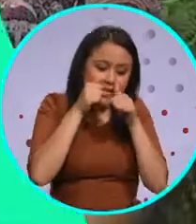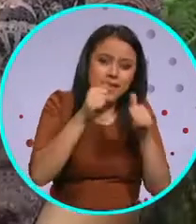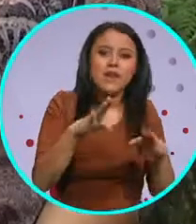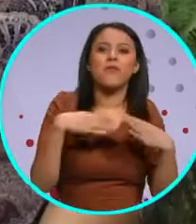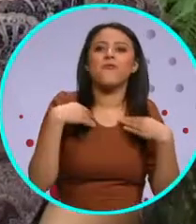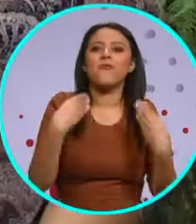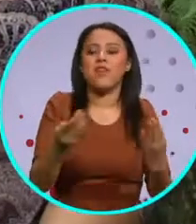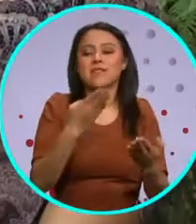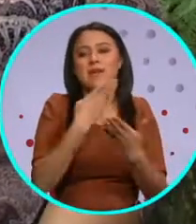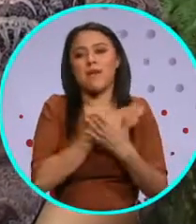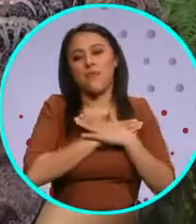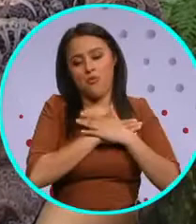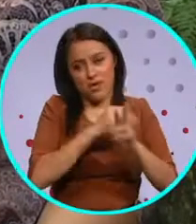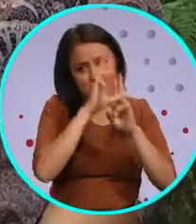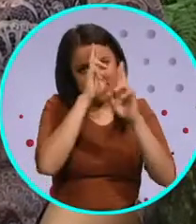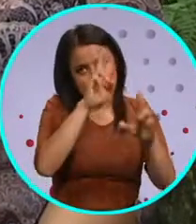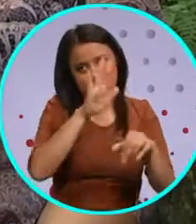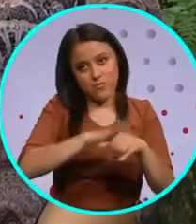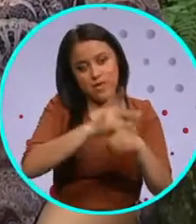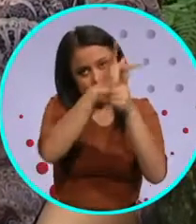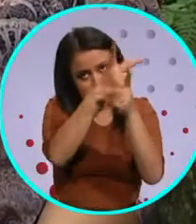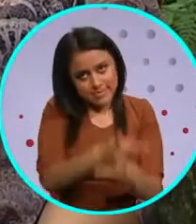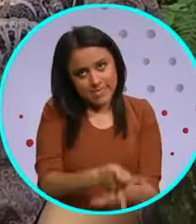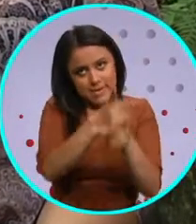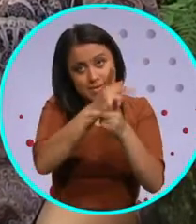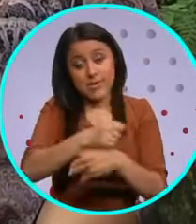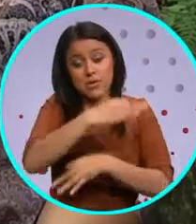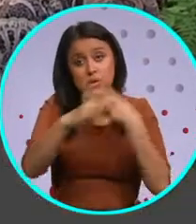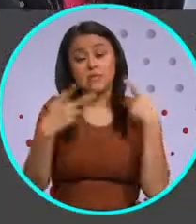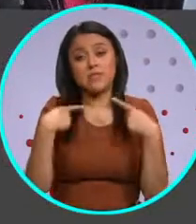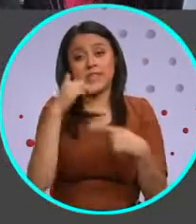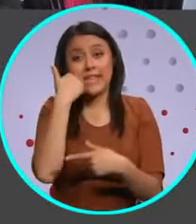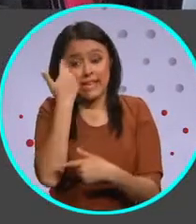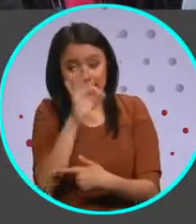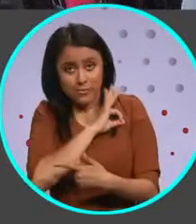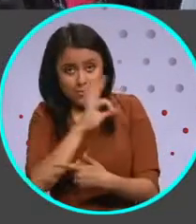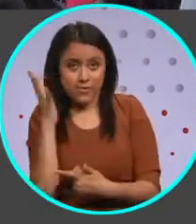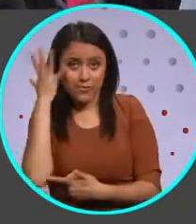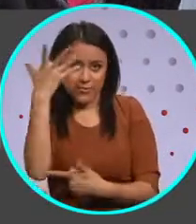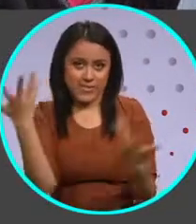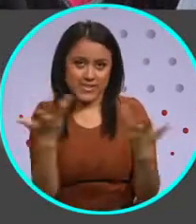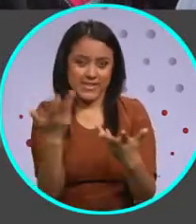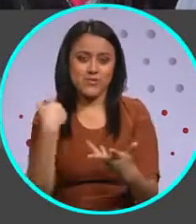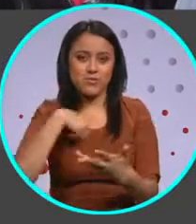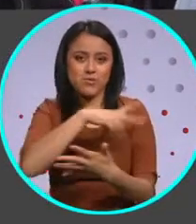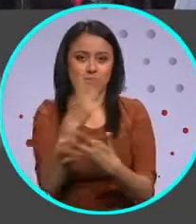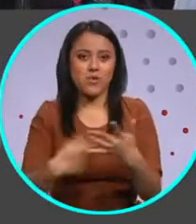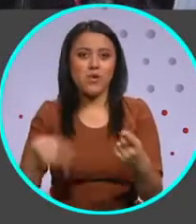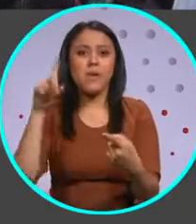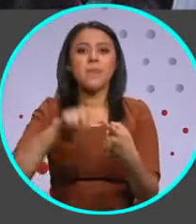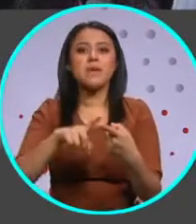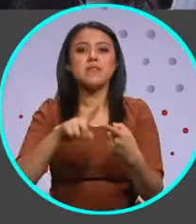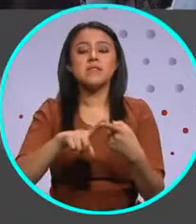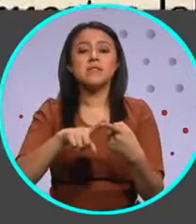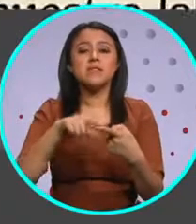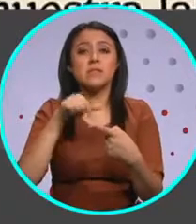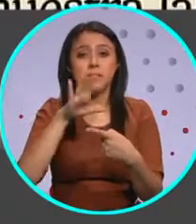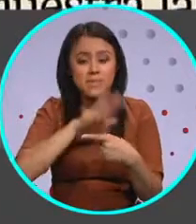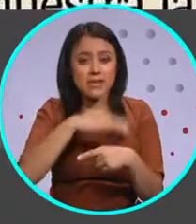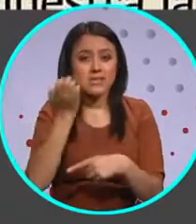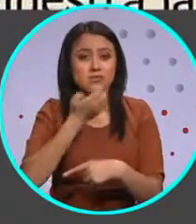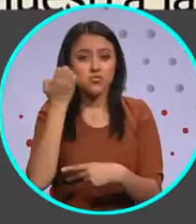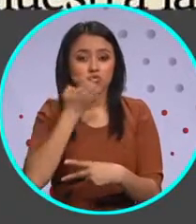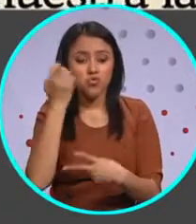respeto y de mucho de mucha tolerancia a todo lo que ellas desean y quieren hacer contamos con programas como es seguimiento escolar